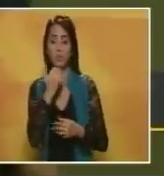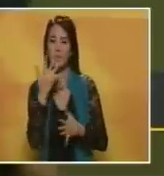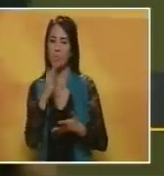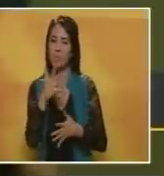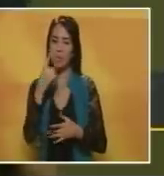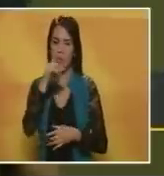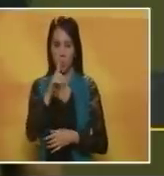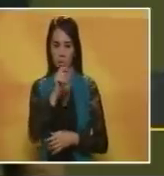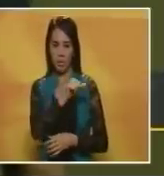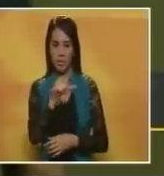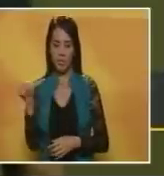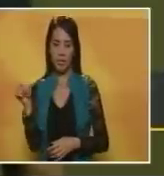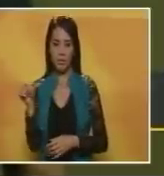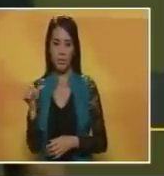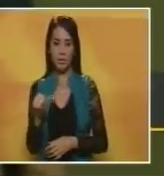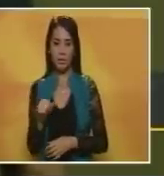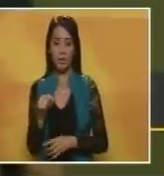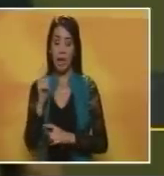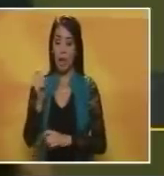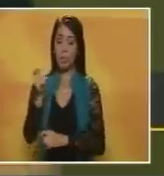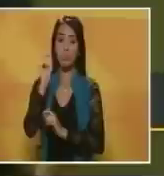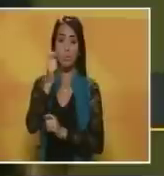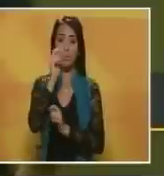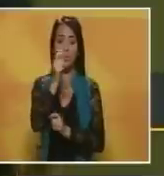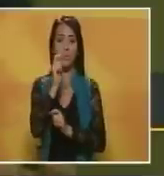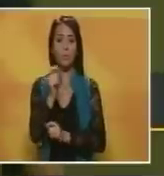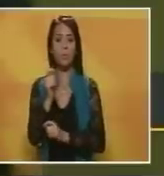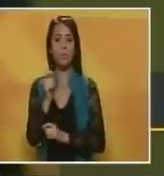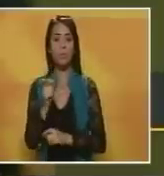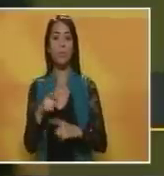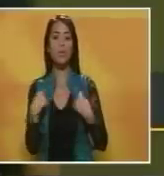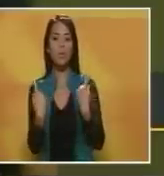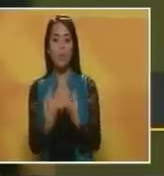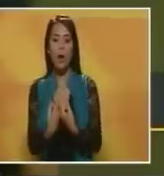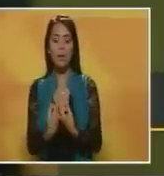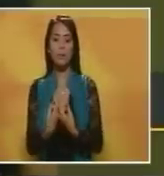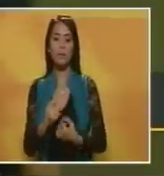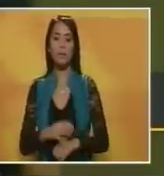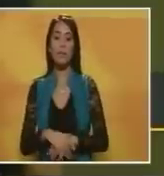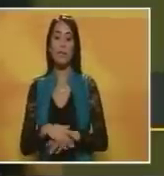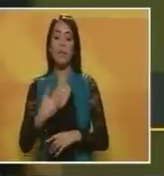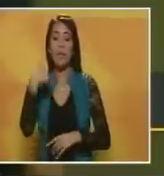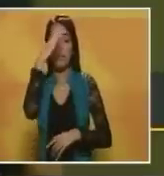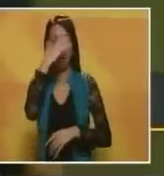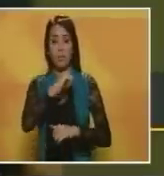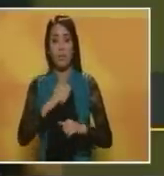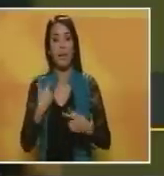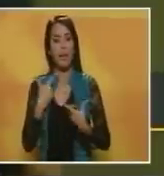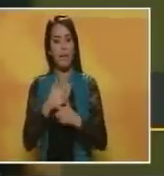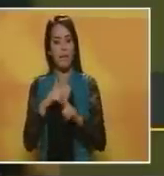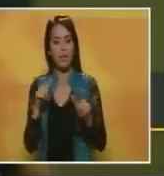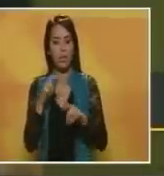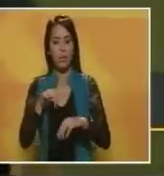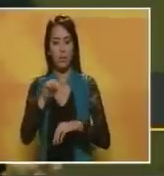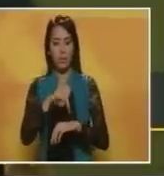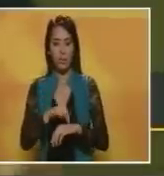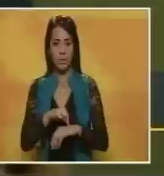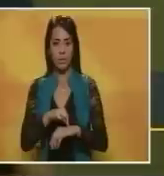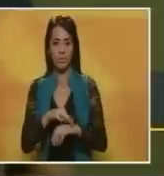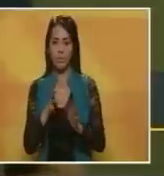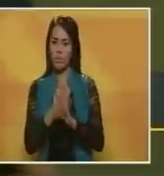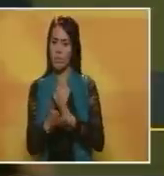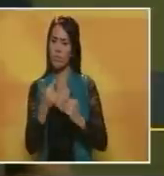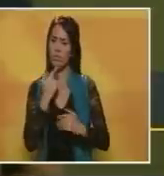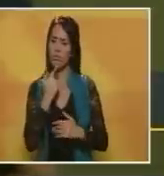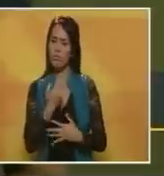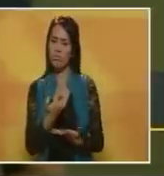hace una semana en minas de guasipati presuntamente por la incursión del ejército de liberación nacional cuál es su